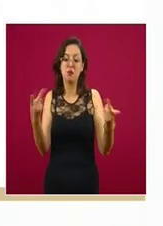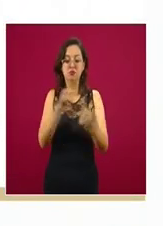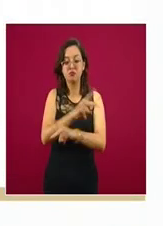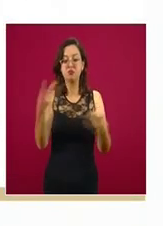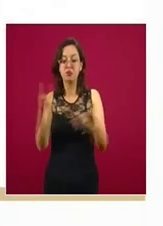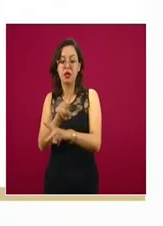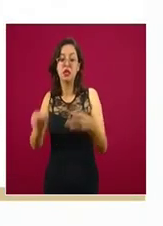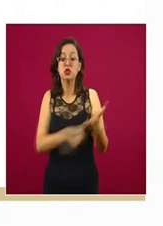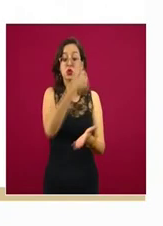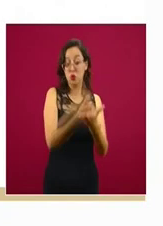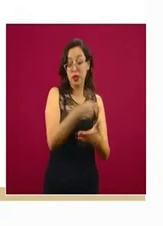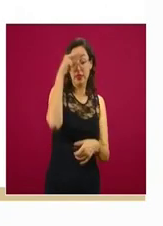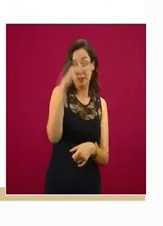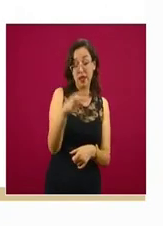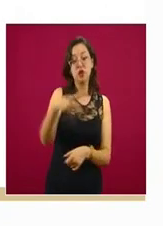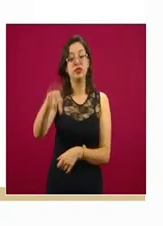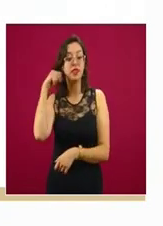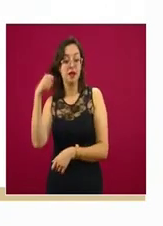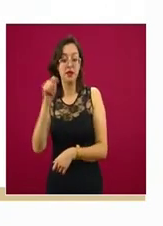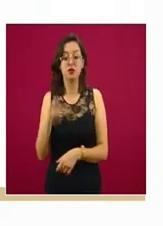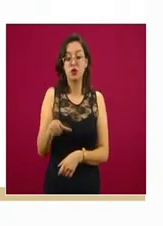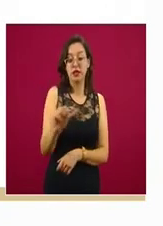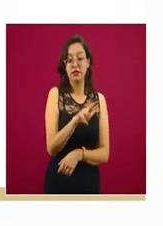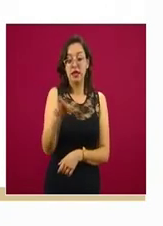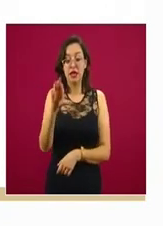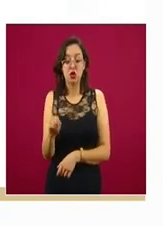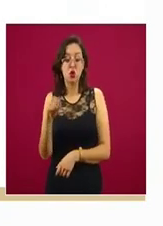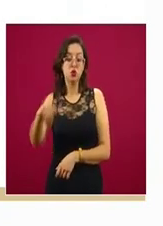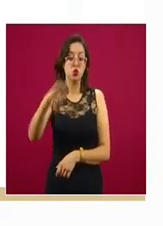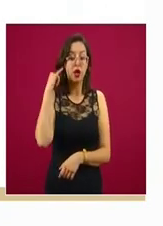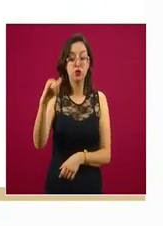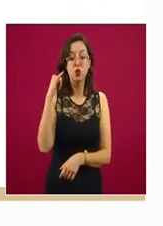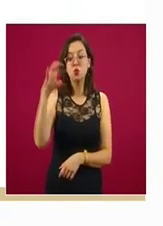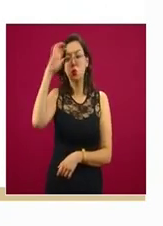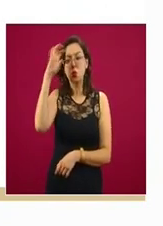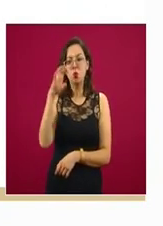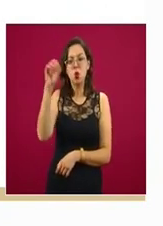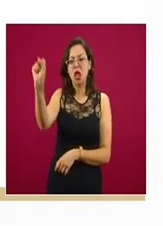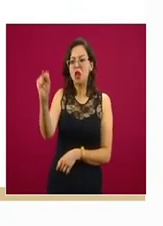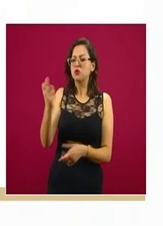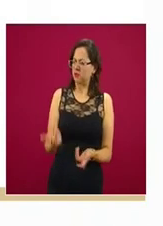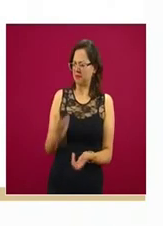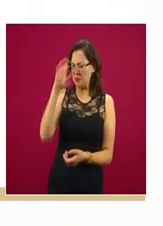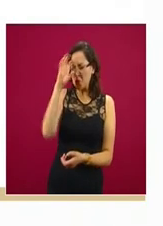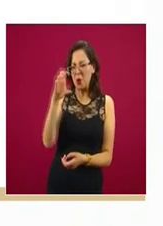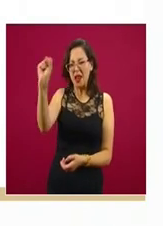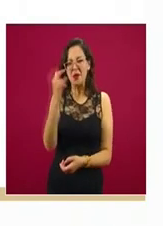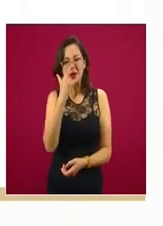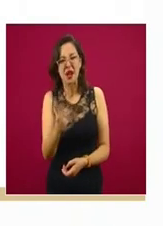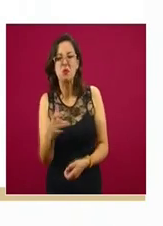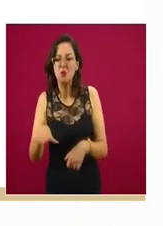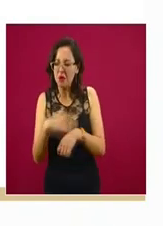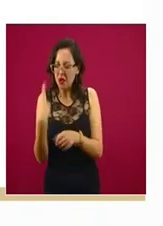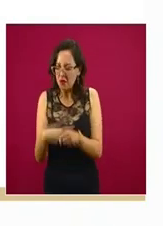Ciudad de México, a Tabasco, Quintana Roo, Yucatán y Morelos, un estado del que habíamos hablado poco porque no tenía una importante